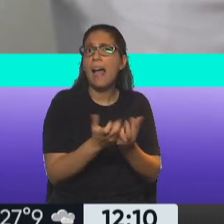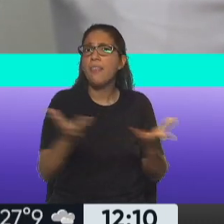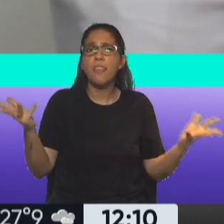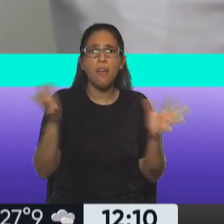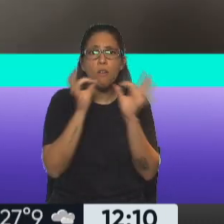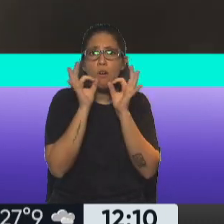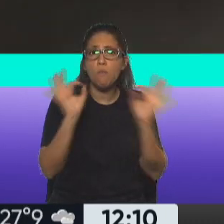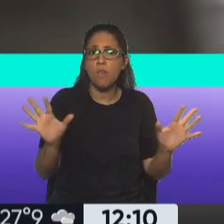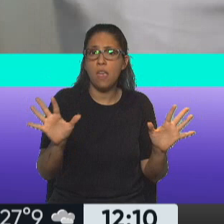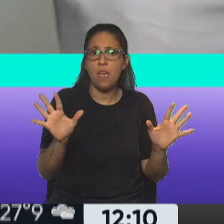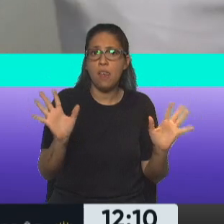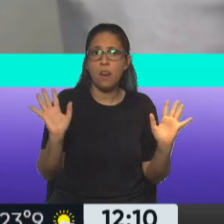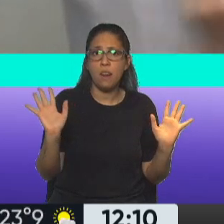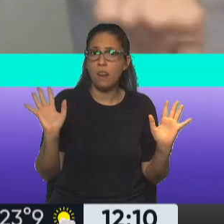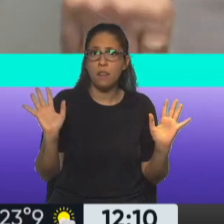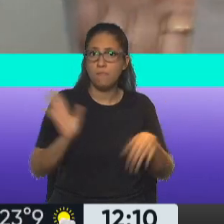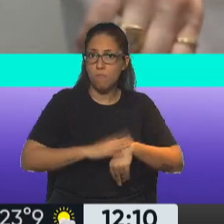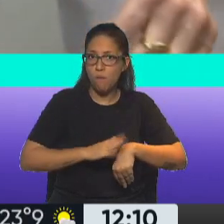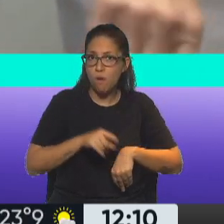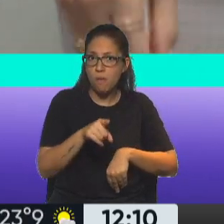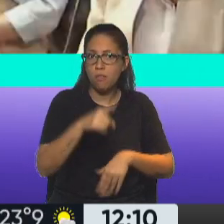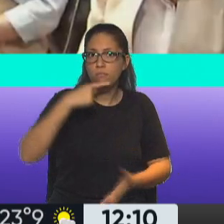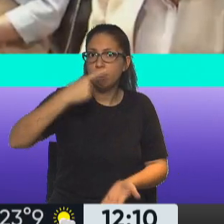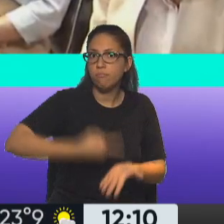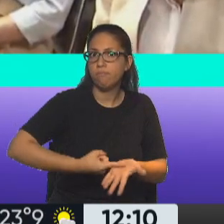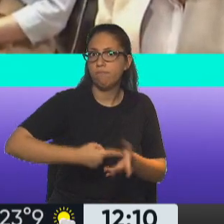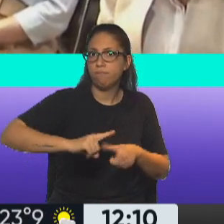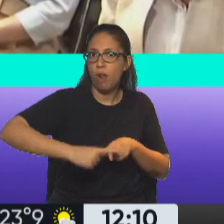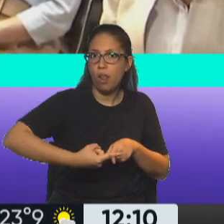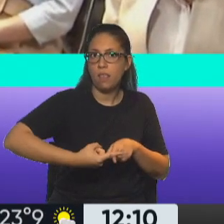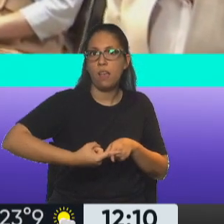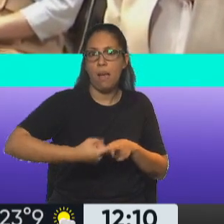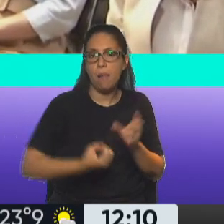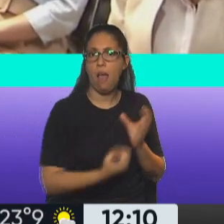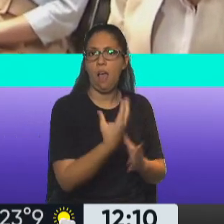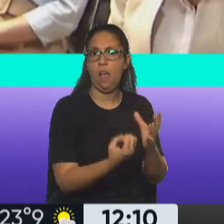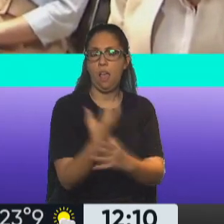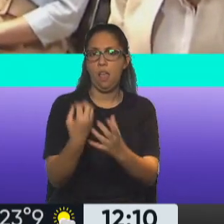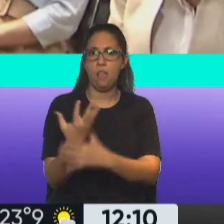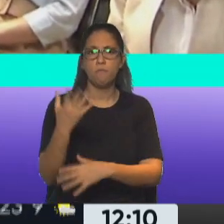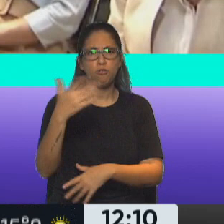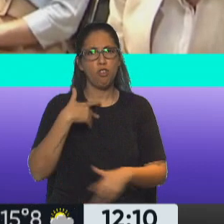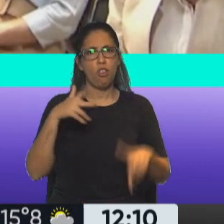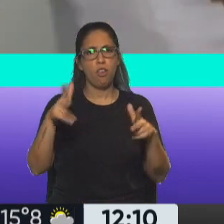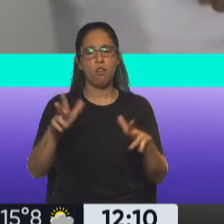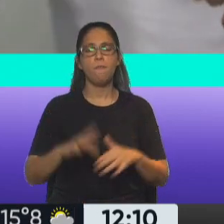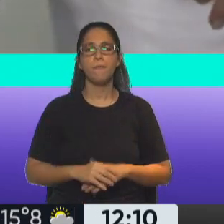les parezca oportuno en ese momento como decisión política de constituir. Digo que